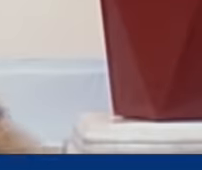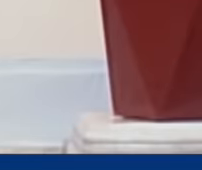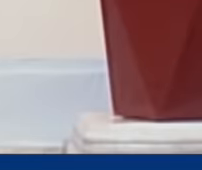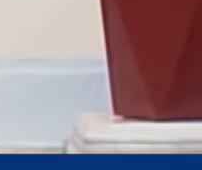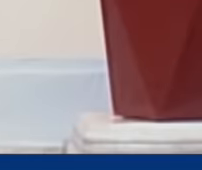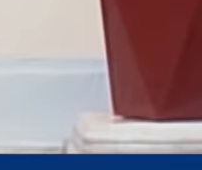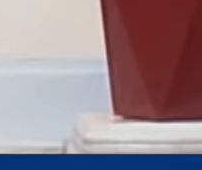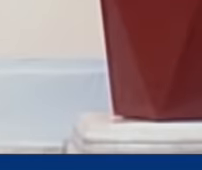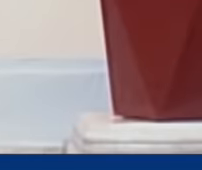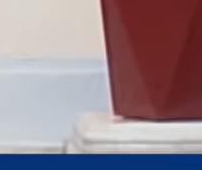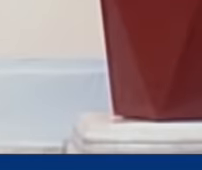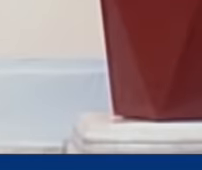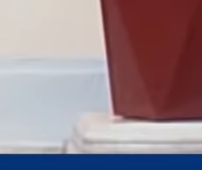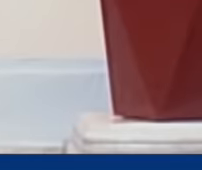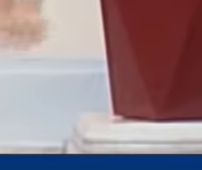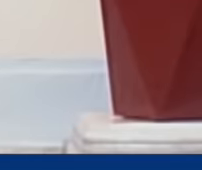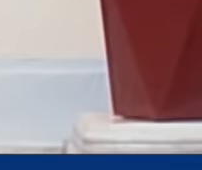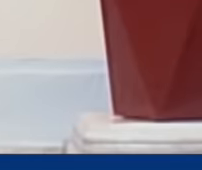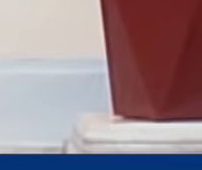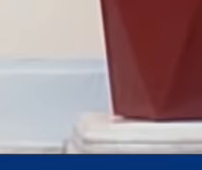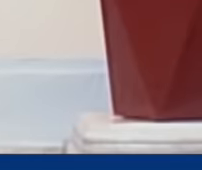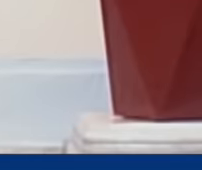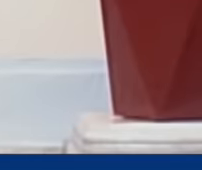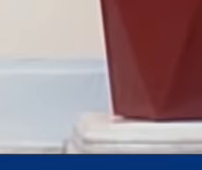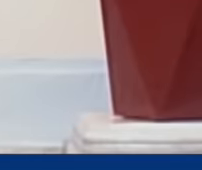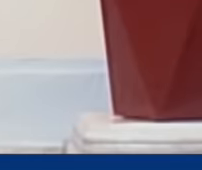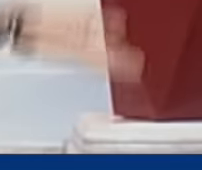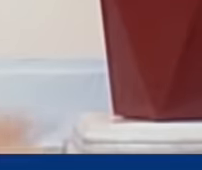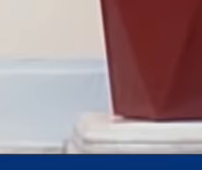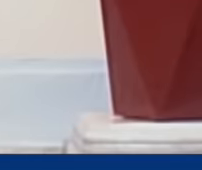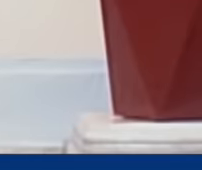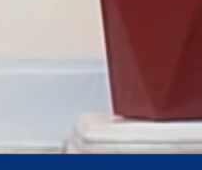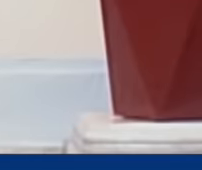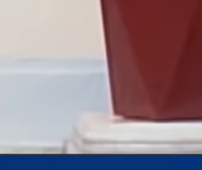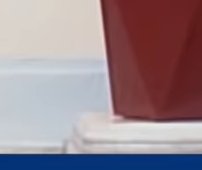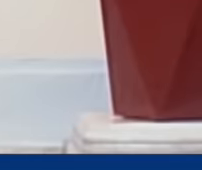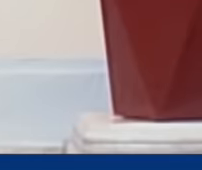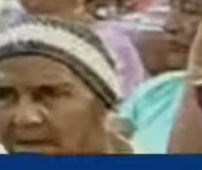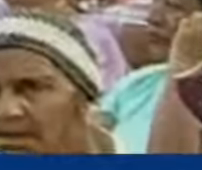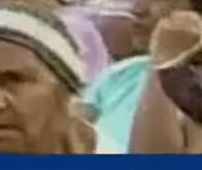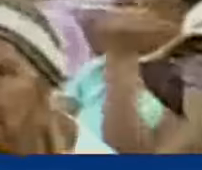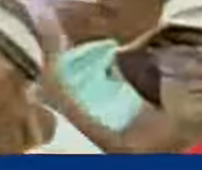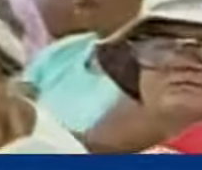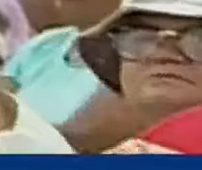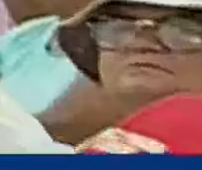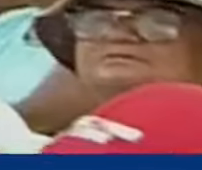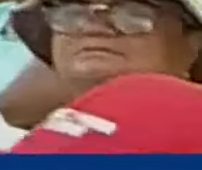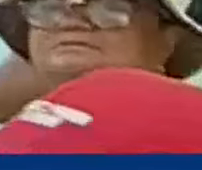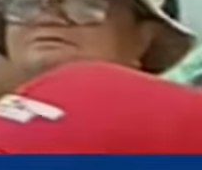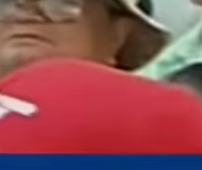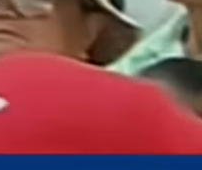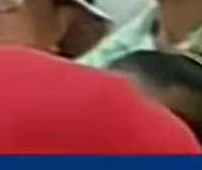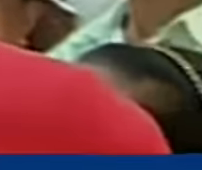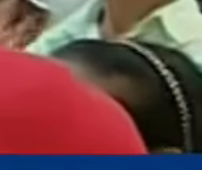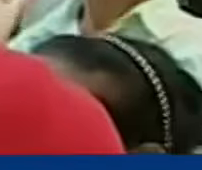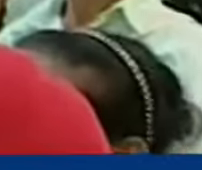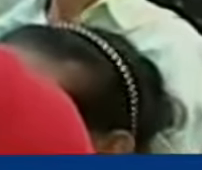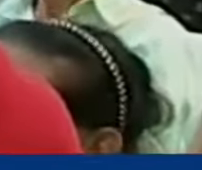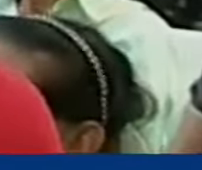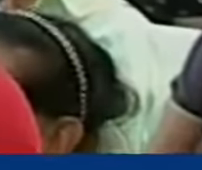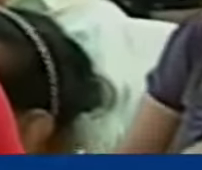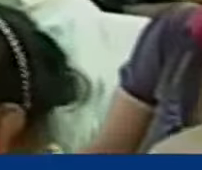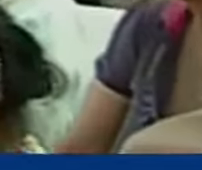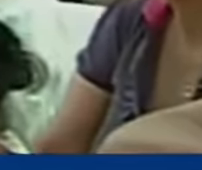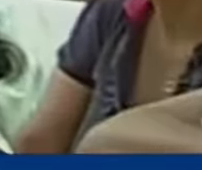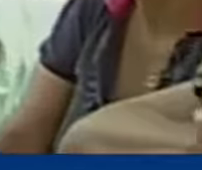feliz. Ya WhatsApp no existe en mi vida, ya no me espían más. Bien gafo que era yo que me dejaba espiar por WhatsApp.